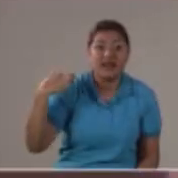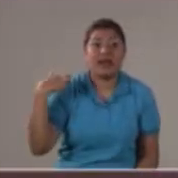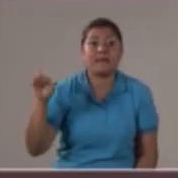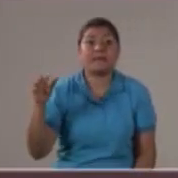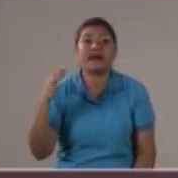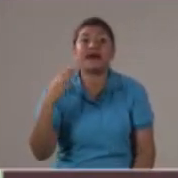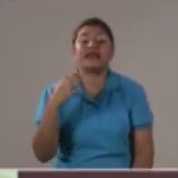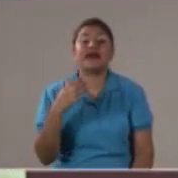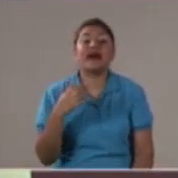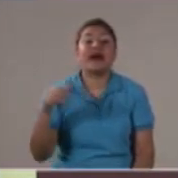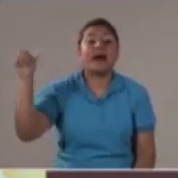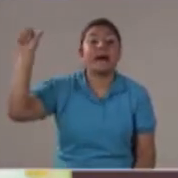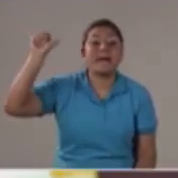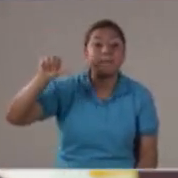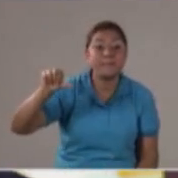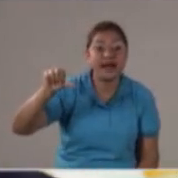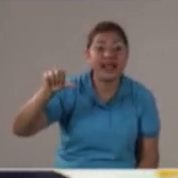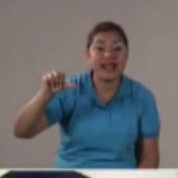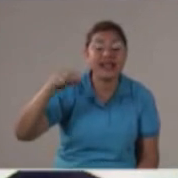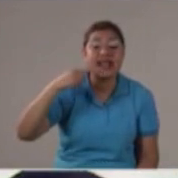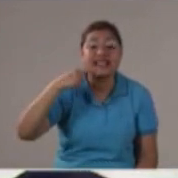guión, decir.